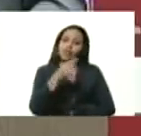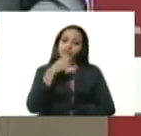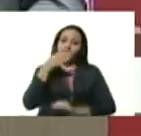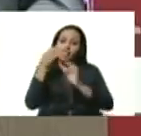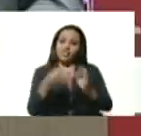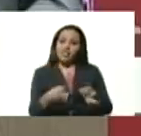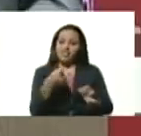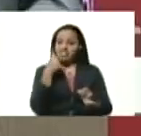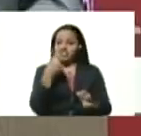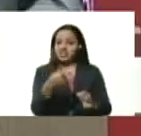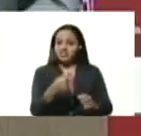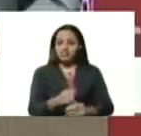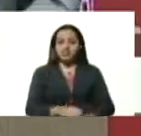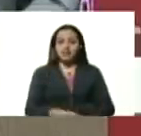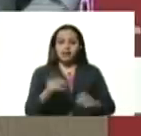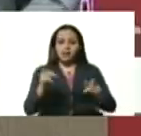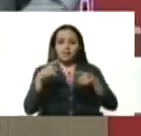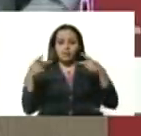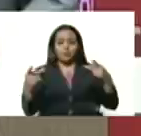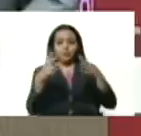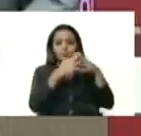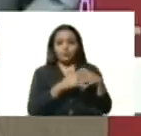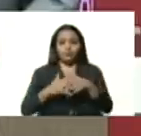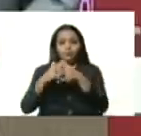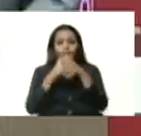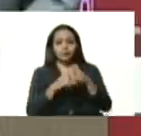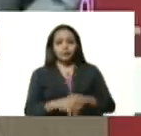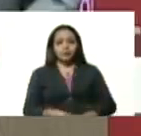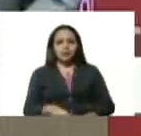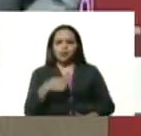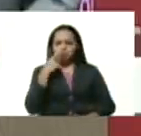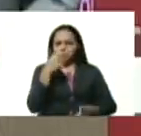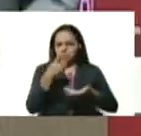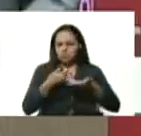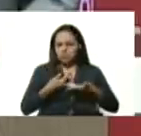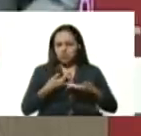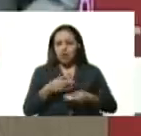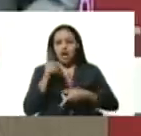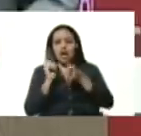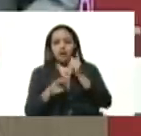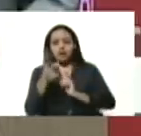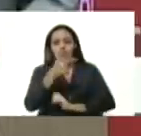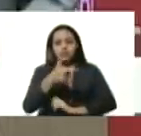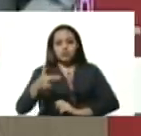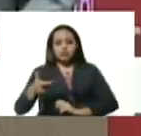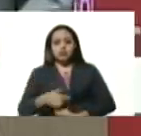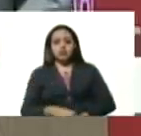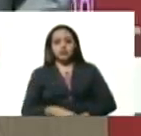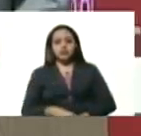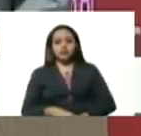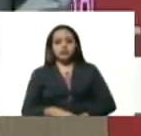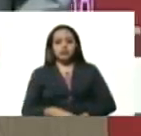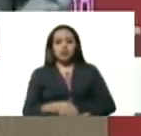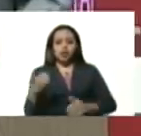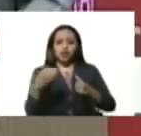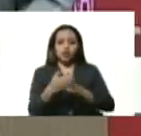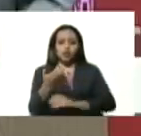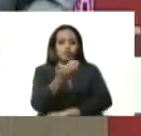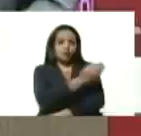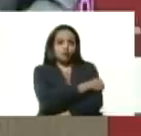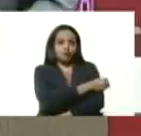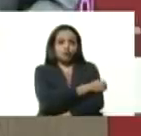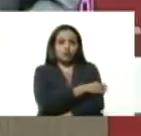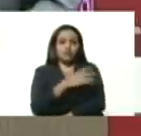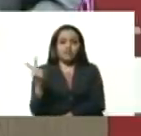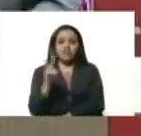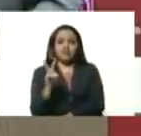dice el artículo de The Wall Street Journal, y nos lo han confesado algunos representantes de la derecha venezolana que